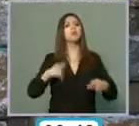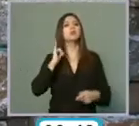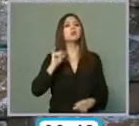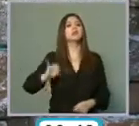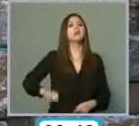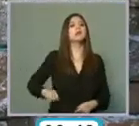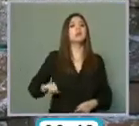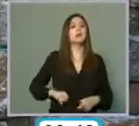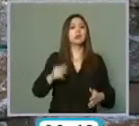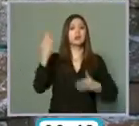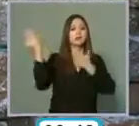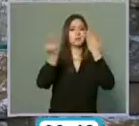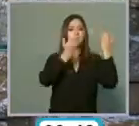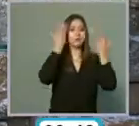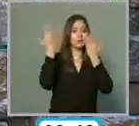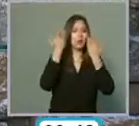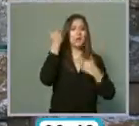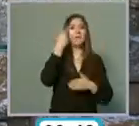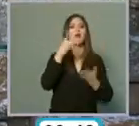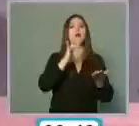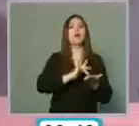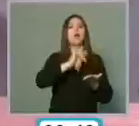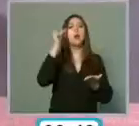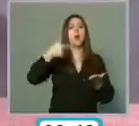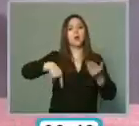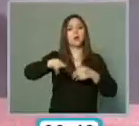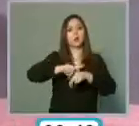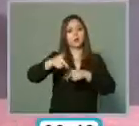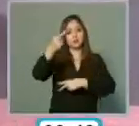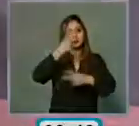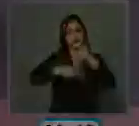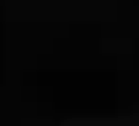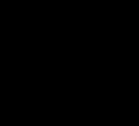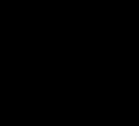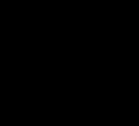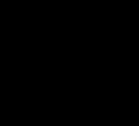que pues no nos queda más que agradecerte que hayas estado aquí con nosotros, de verdad que tengas un excelente día y pues para